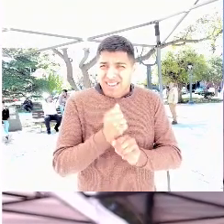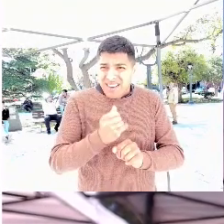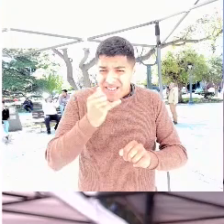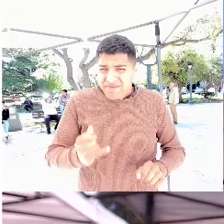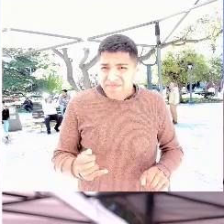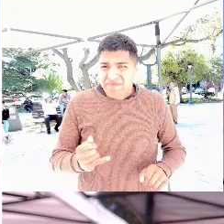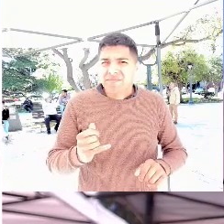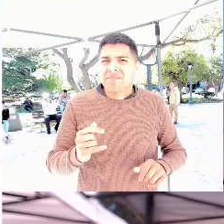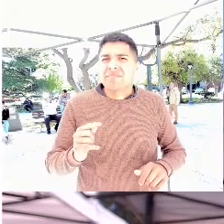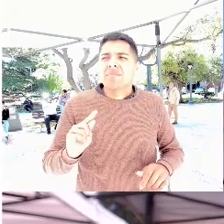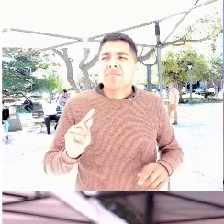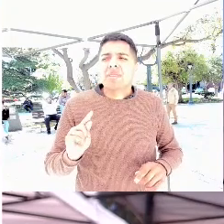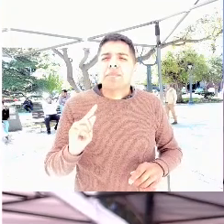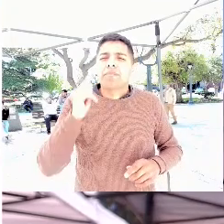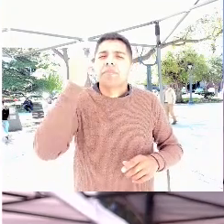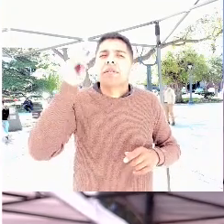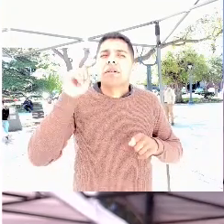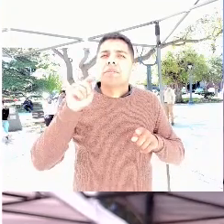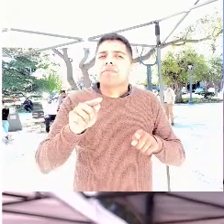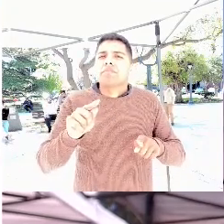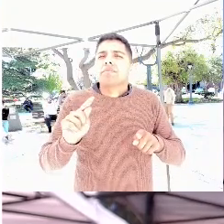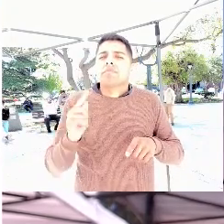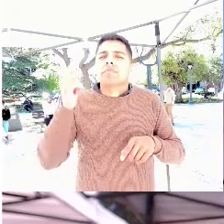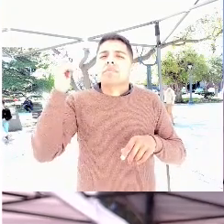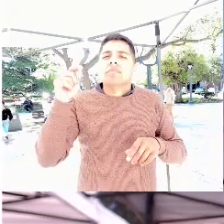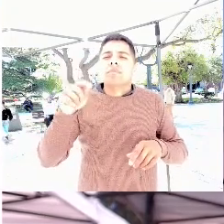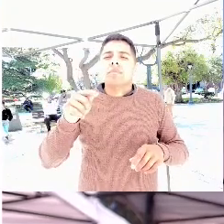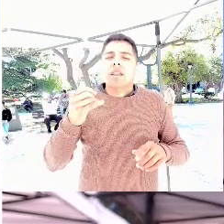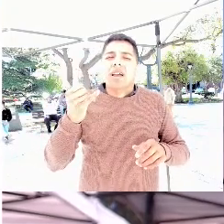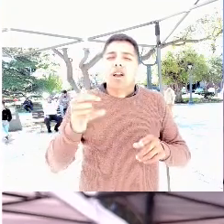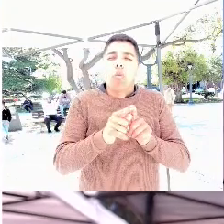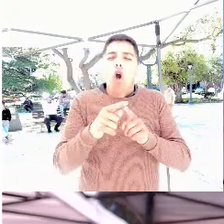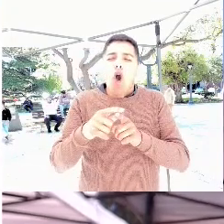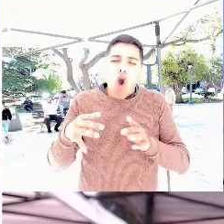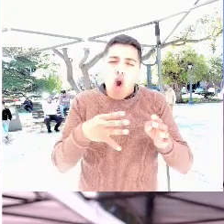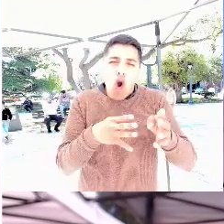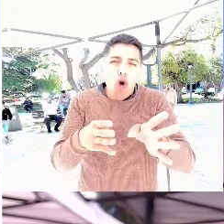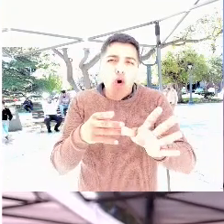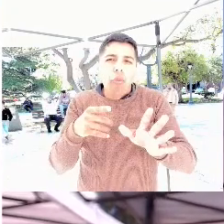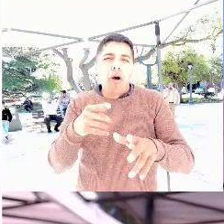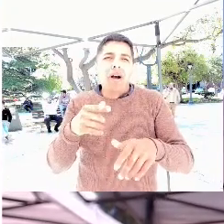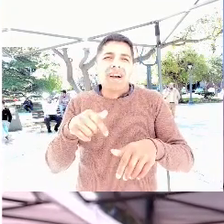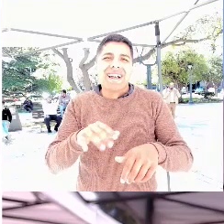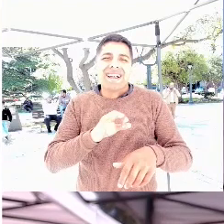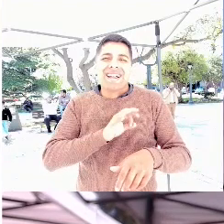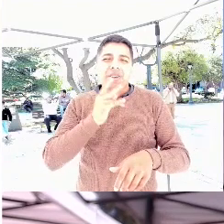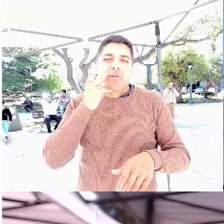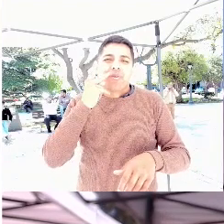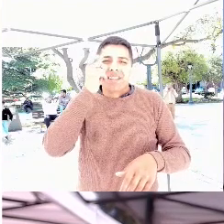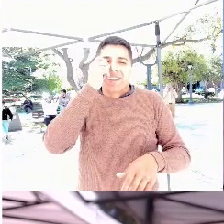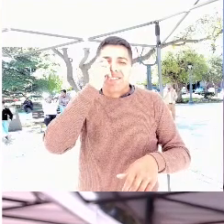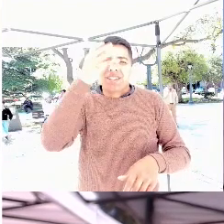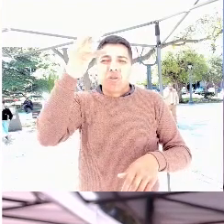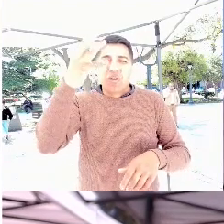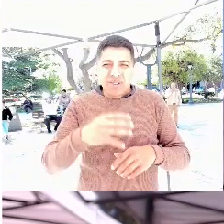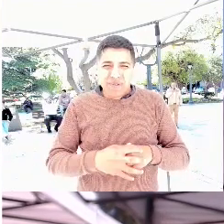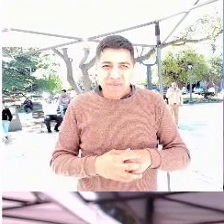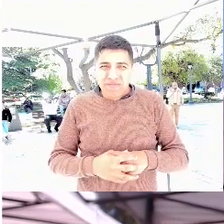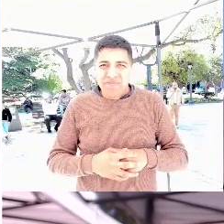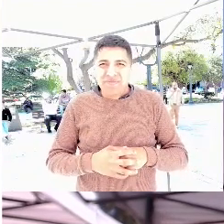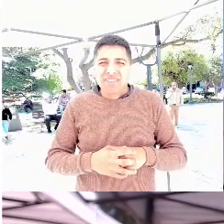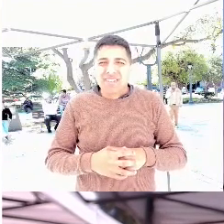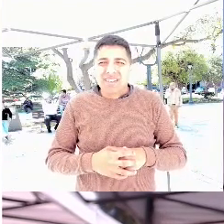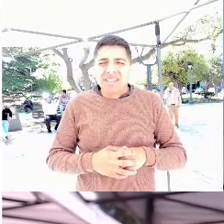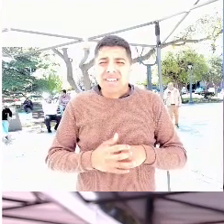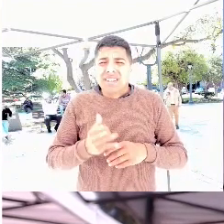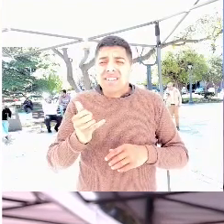aprobar. Básicamente porque van a fijar el rumbo del próximo año 2024 y nos van a